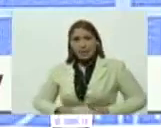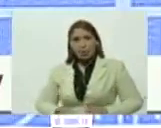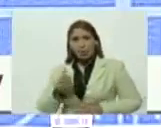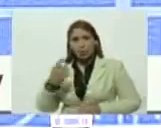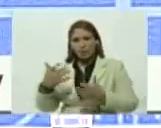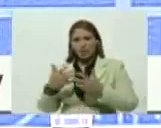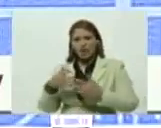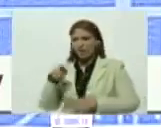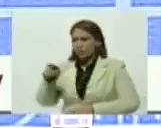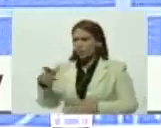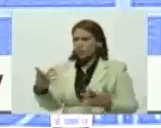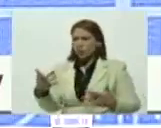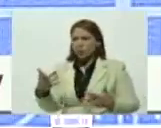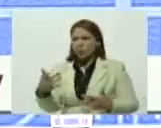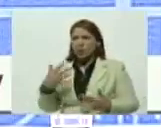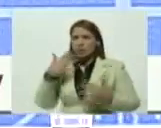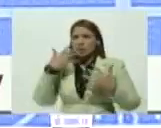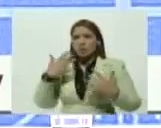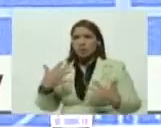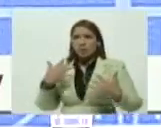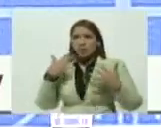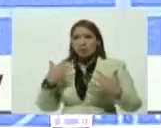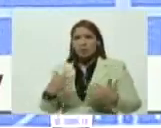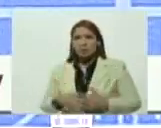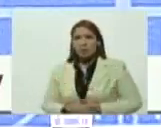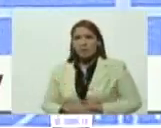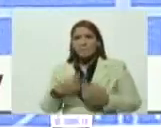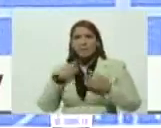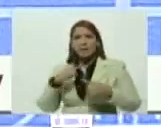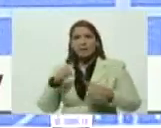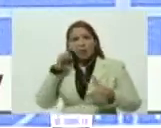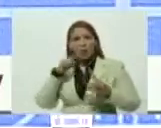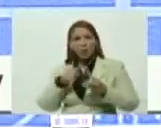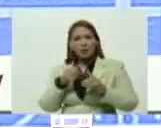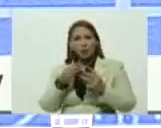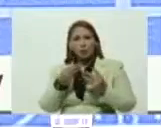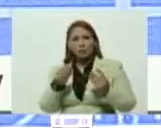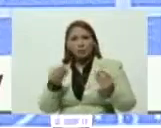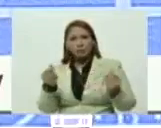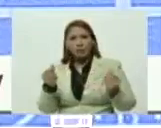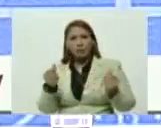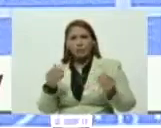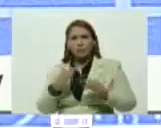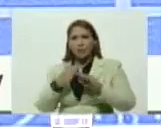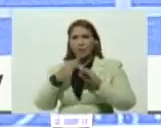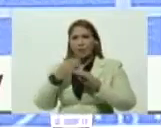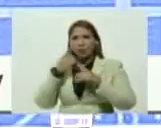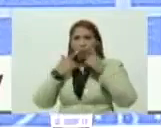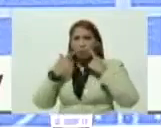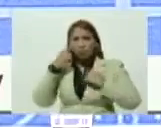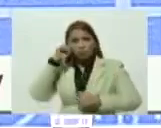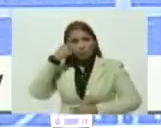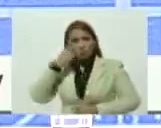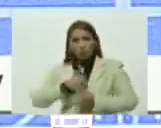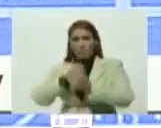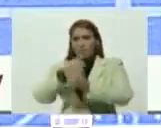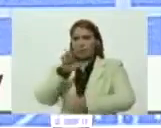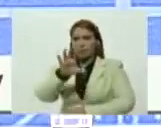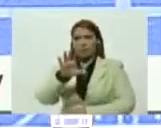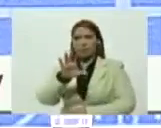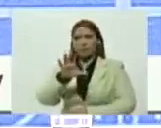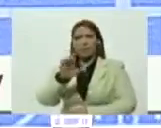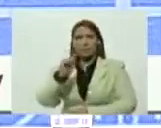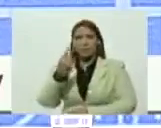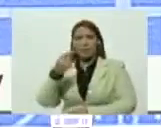tú que exhalas suspiros al perder el objeto más tierno, detén tu llanto y recuerda que el amor a la patria es primero.